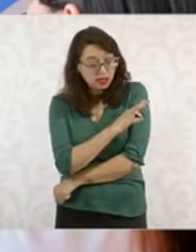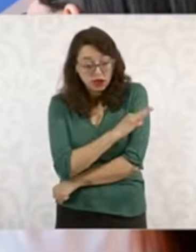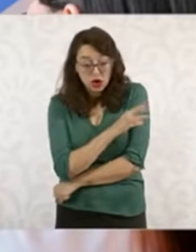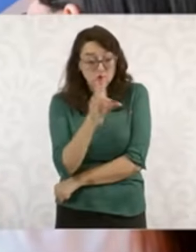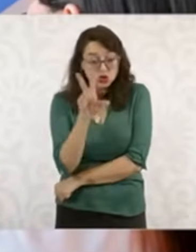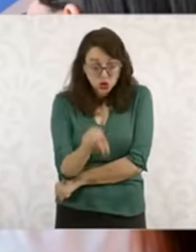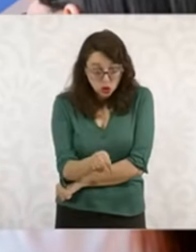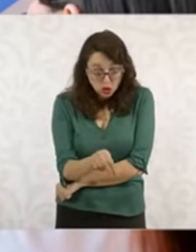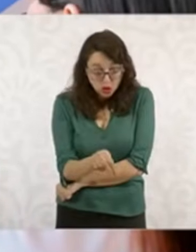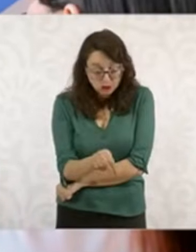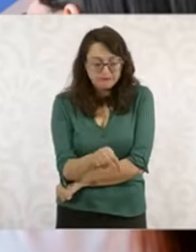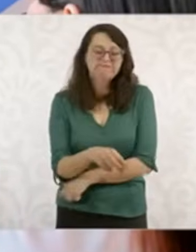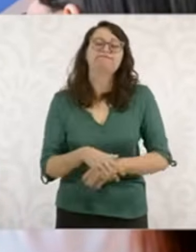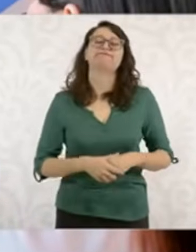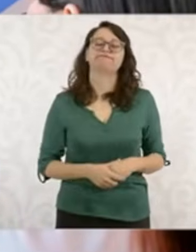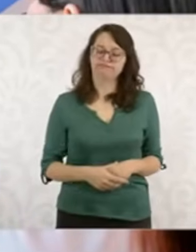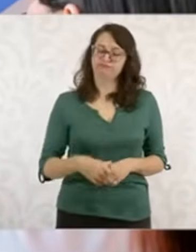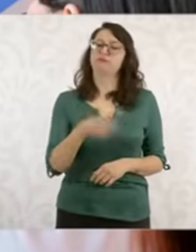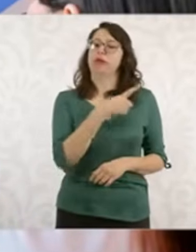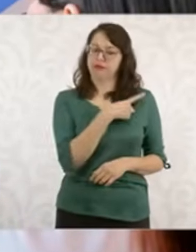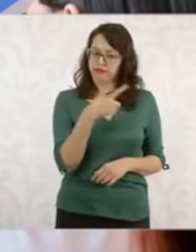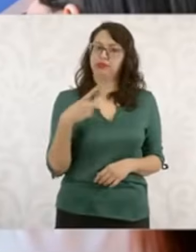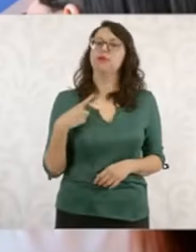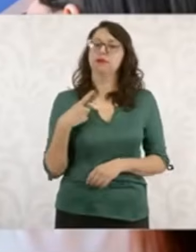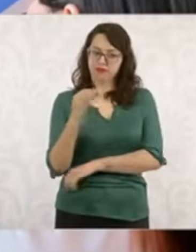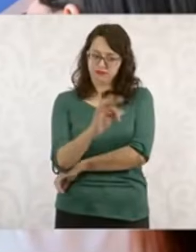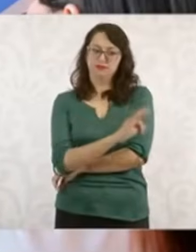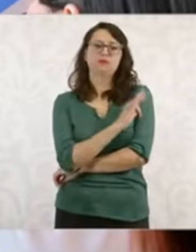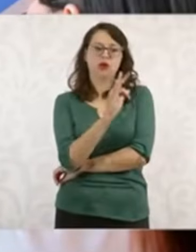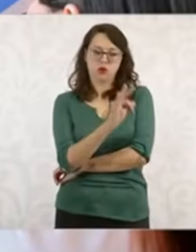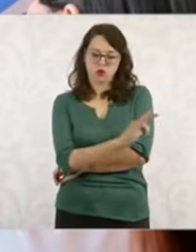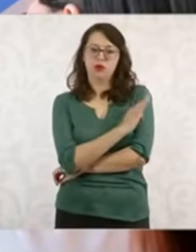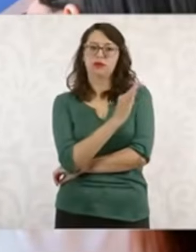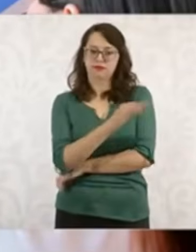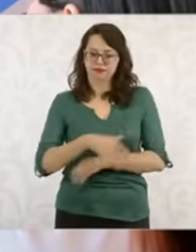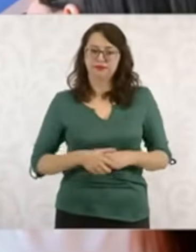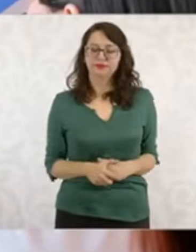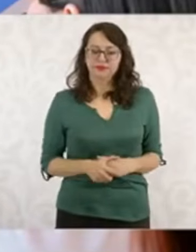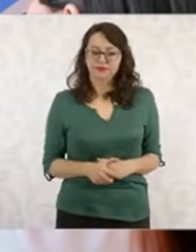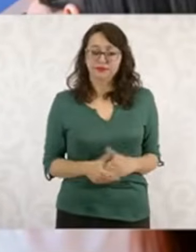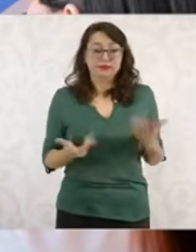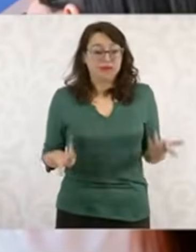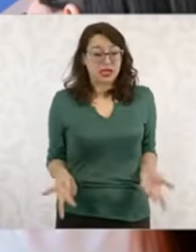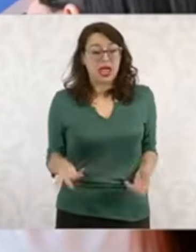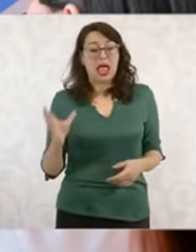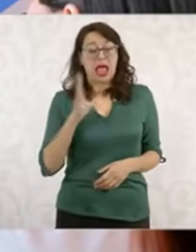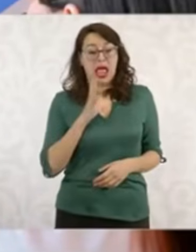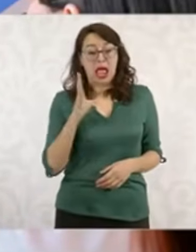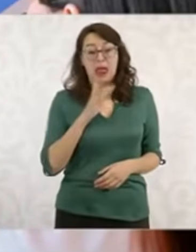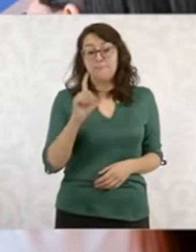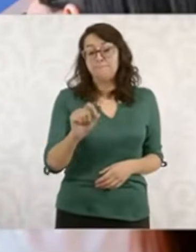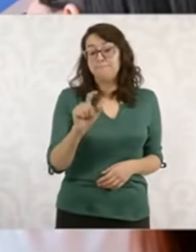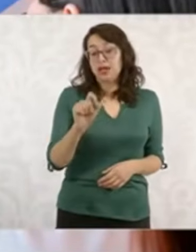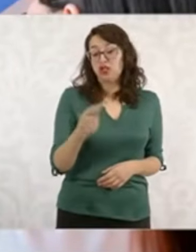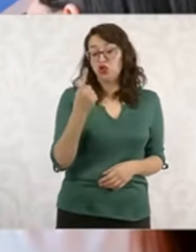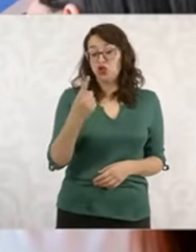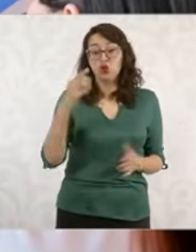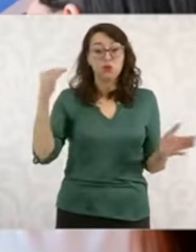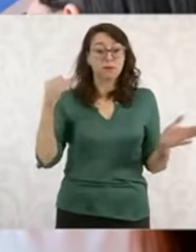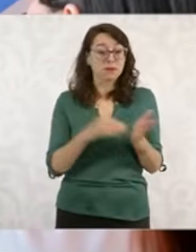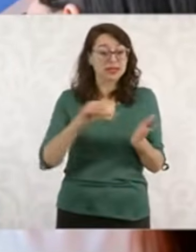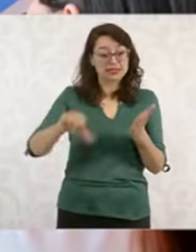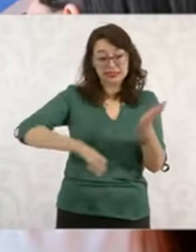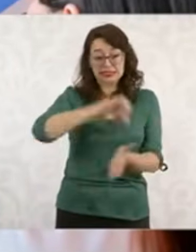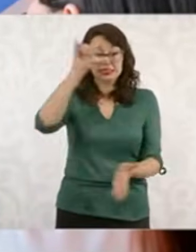6 meses, debe llevarse a vacunar. Estamos habilitando más de 21,000 centros de salud en todo